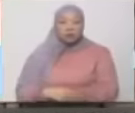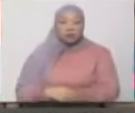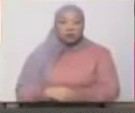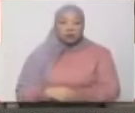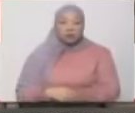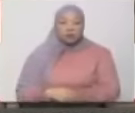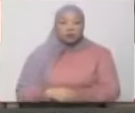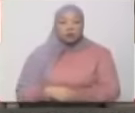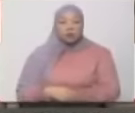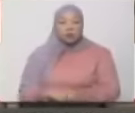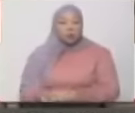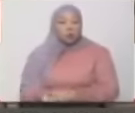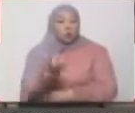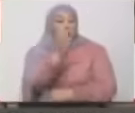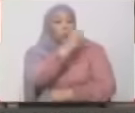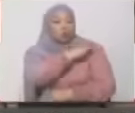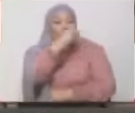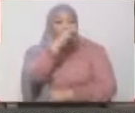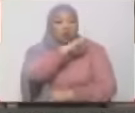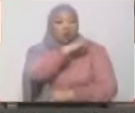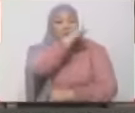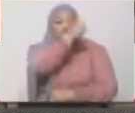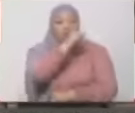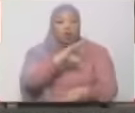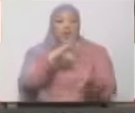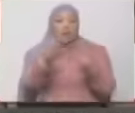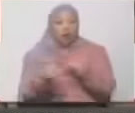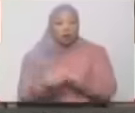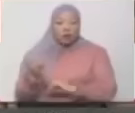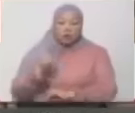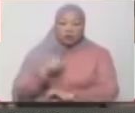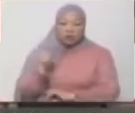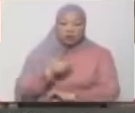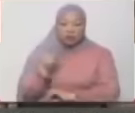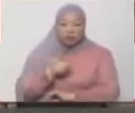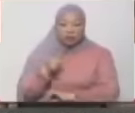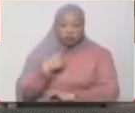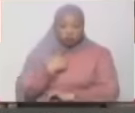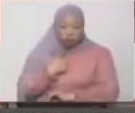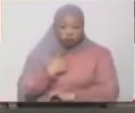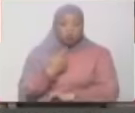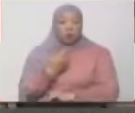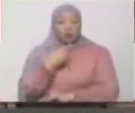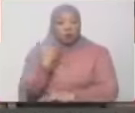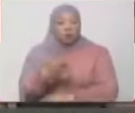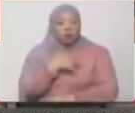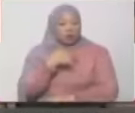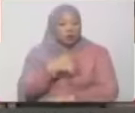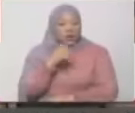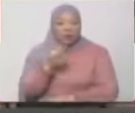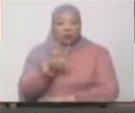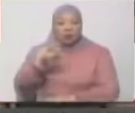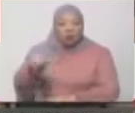como comandante en jefe hice los cambios y renovaciones necesarias, que siempre se hacen el 5 de